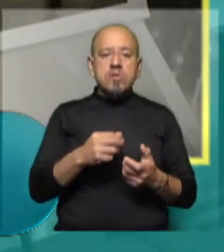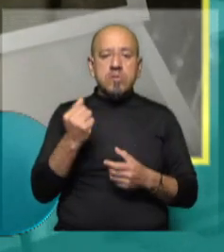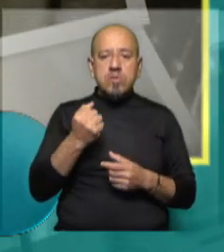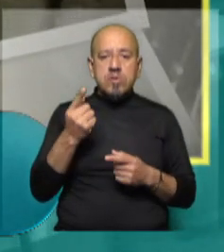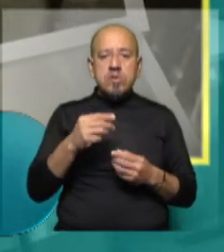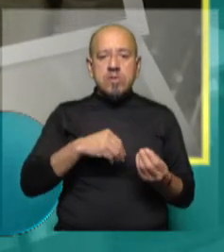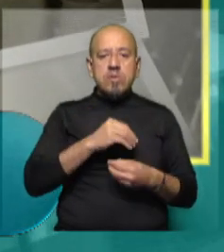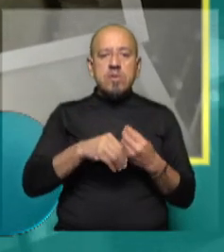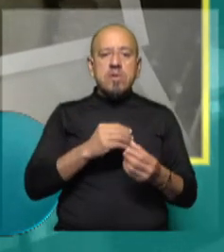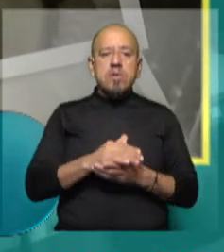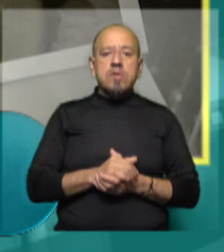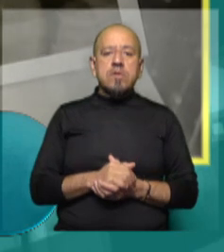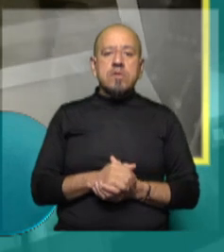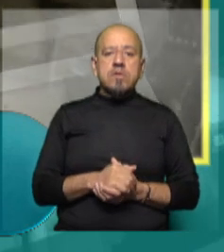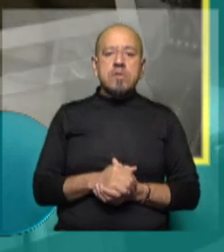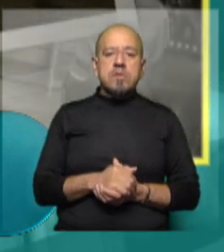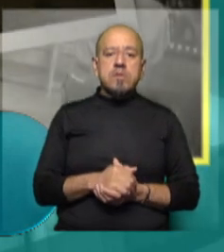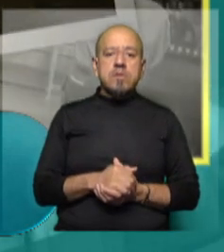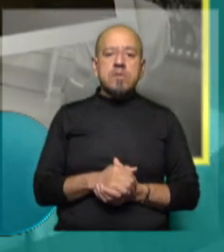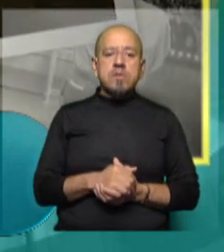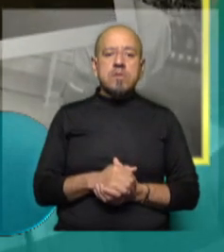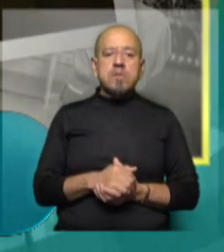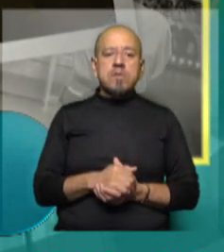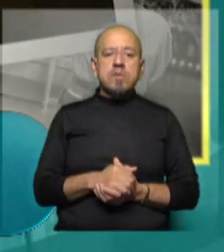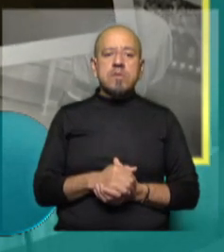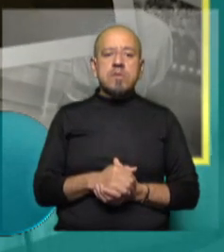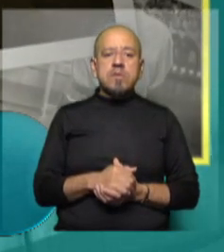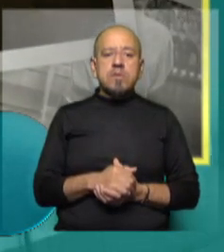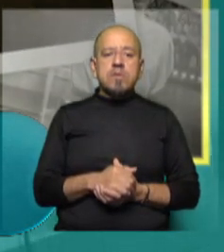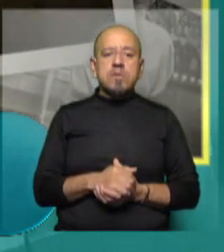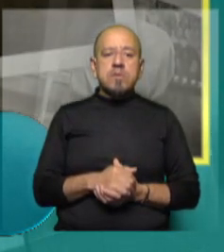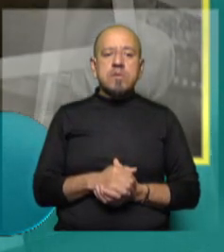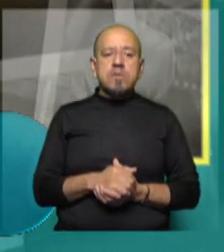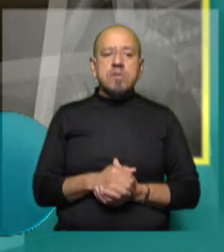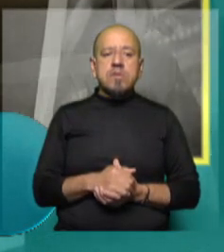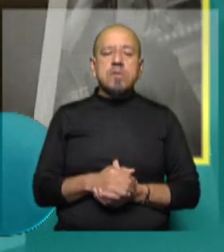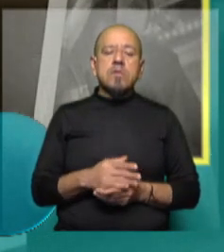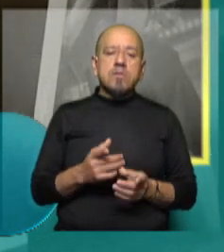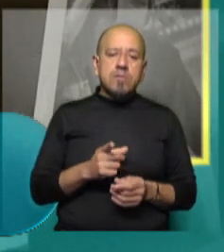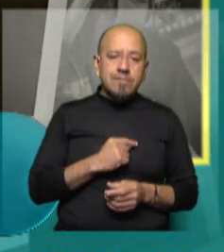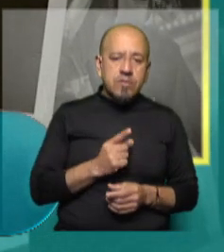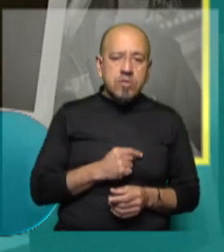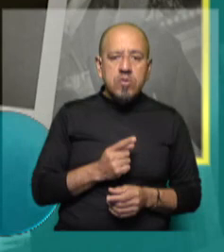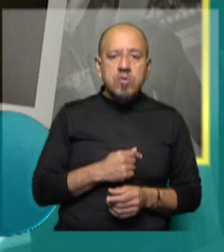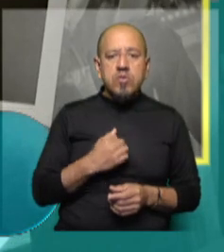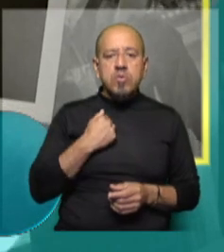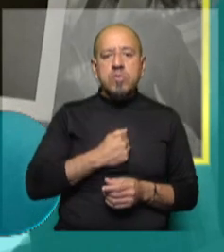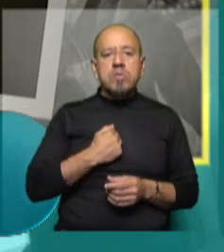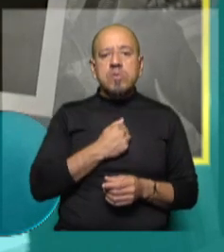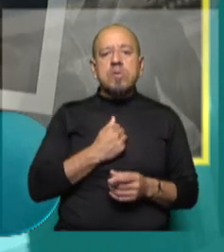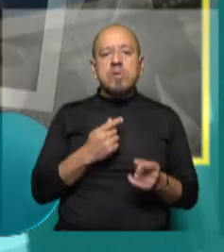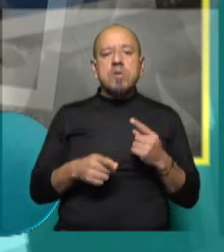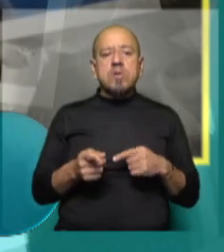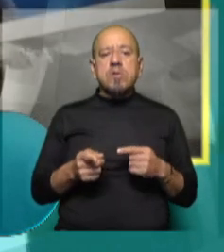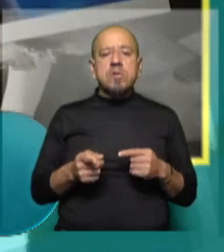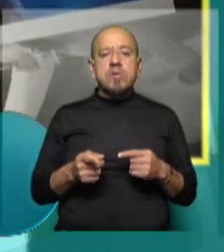familia. Yeah, it was. It was painful for my parents. Fue doloroso y un sufrimiento para mis padres. You don't have to be a Christian